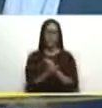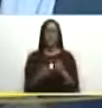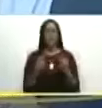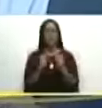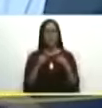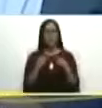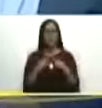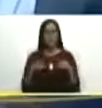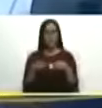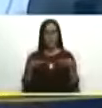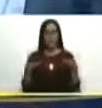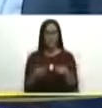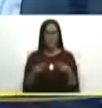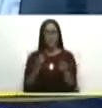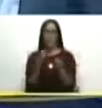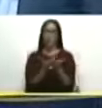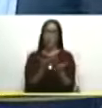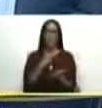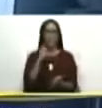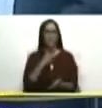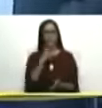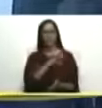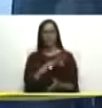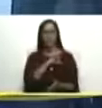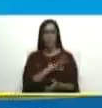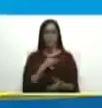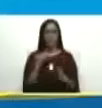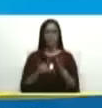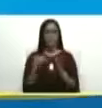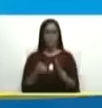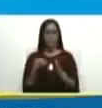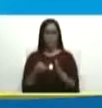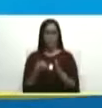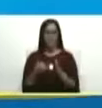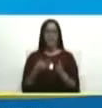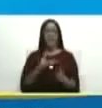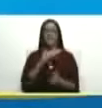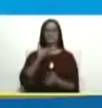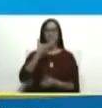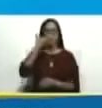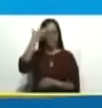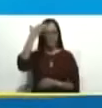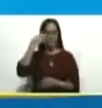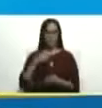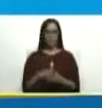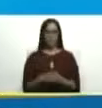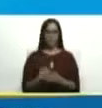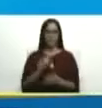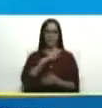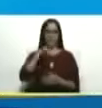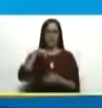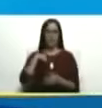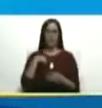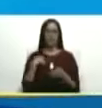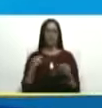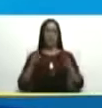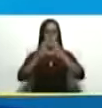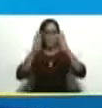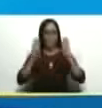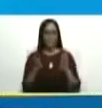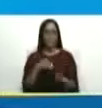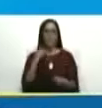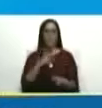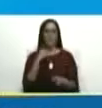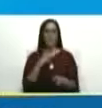ámbitos económico, político, social, institucional, espiritual, en nuestra geopolítica, en la